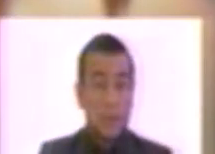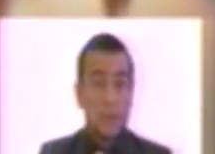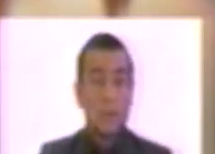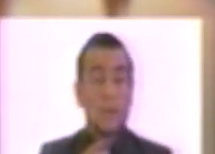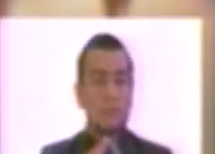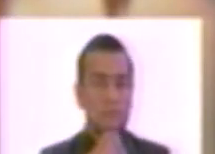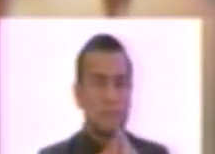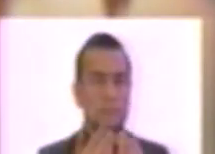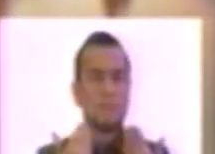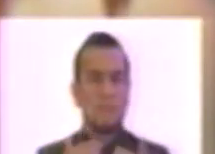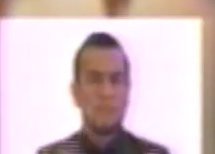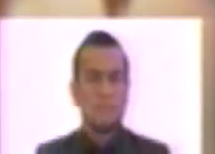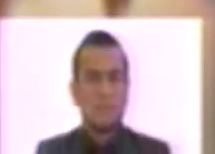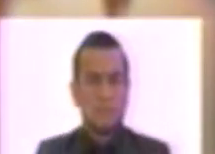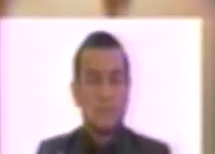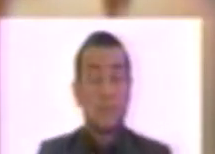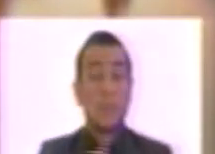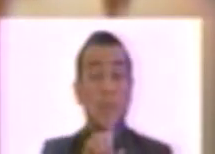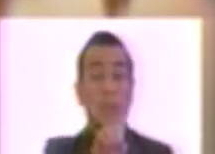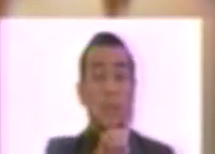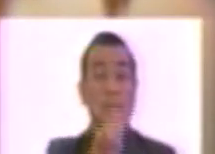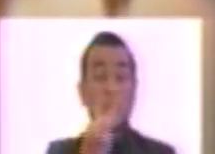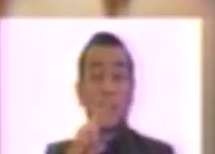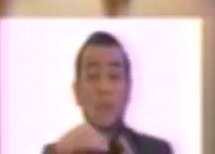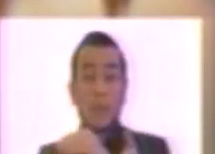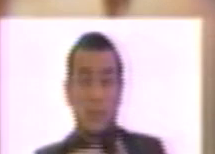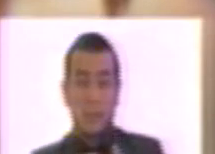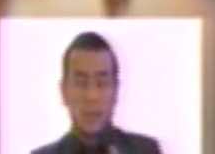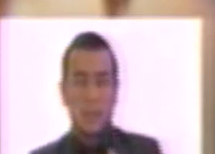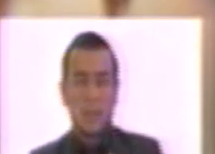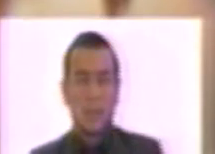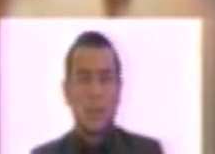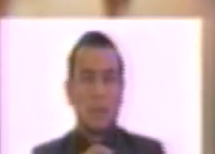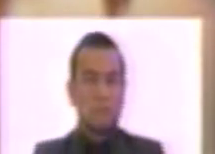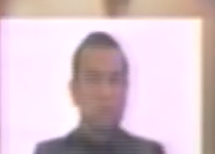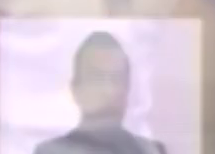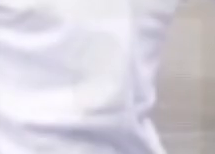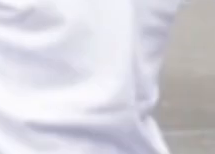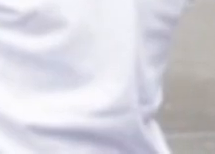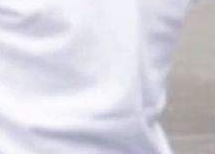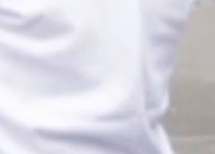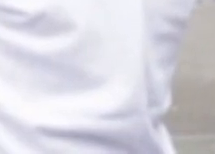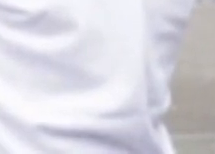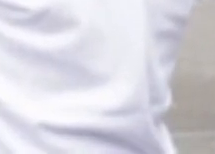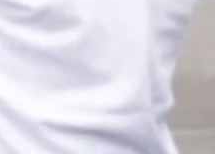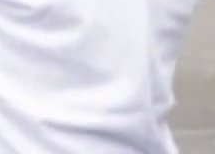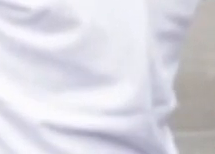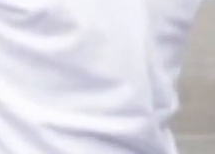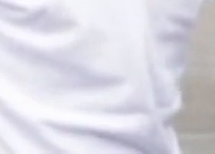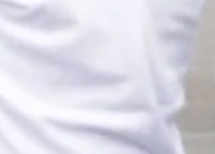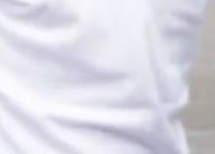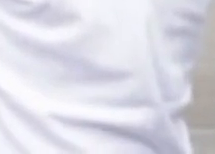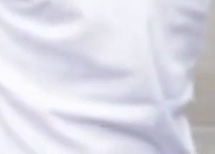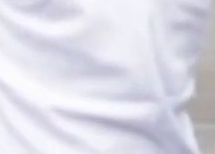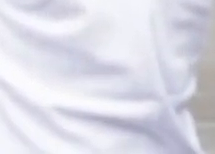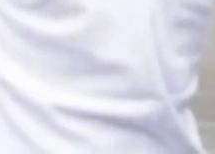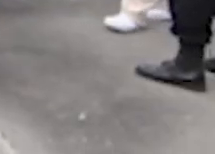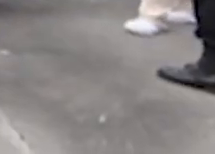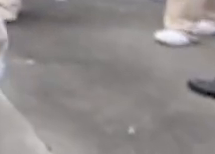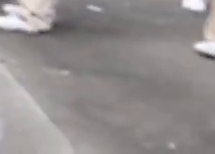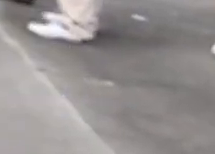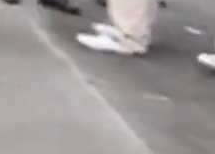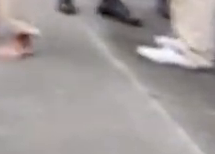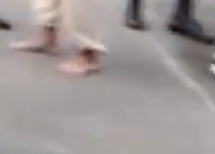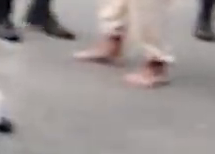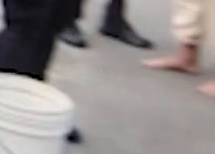Territorial, hemos realizado más de 12.000 capturas, incluyendo varios de los más buscados. Hemos desarticulado estructuras, capturado cabecillas, ranfleros